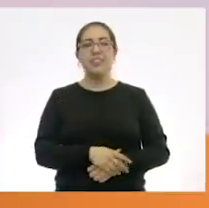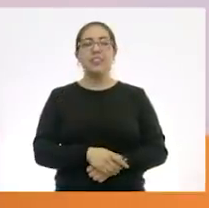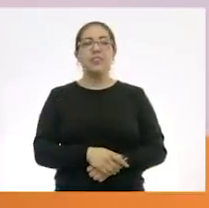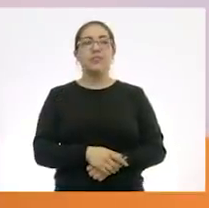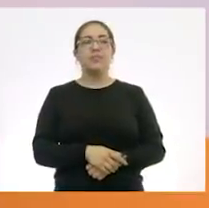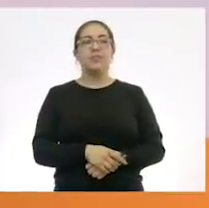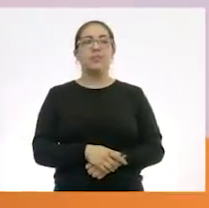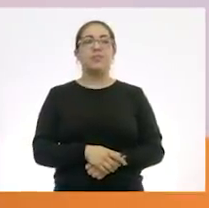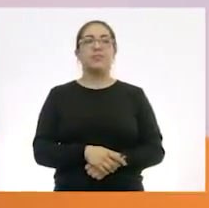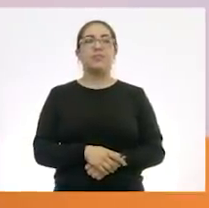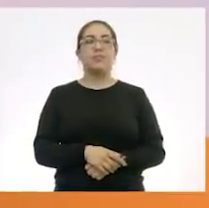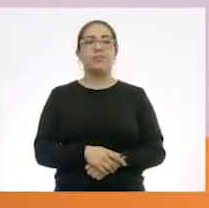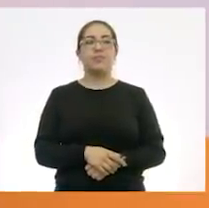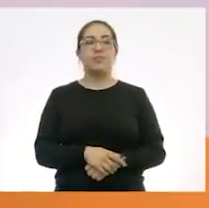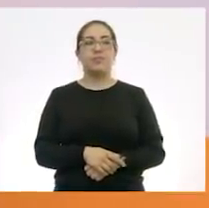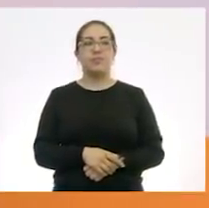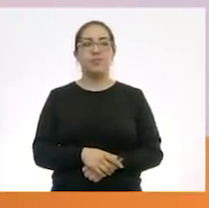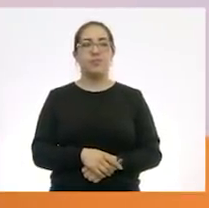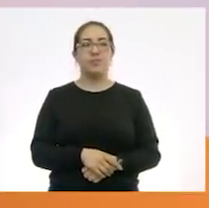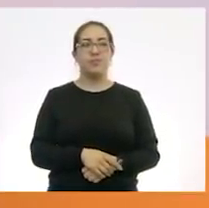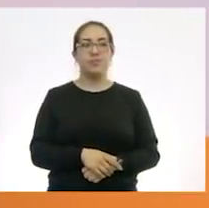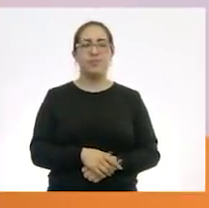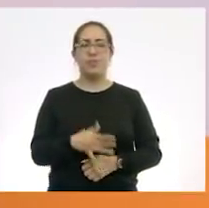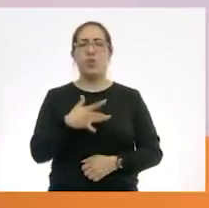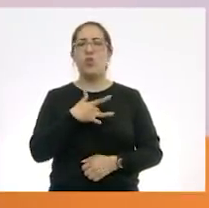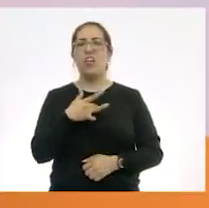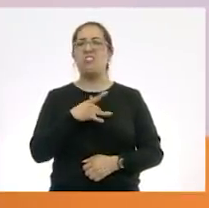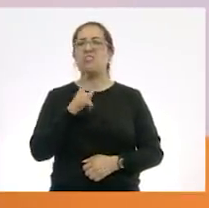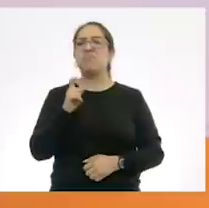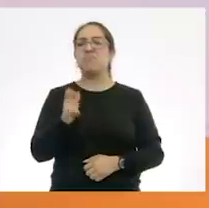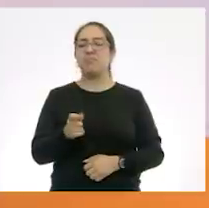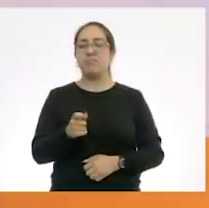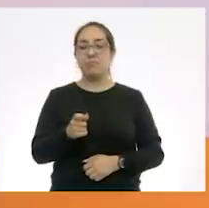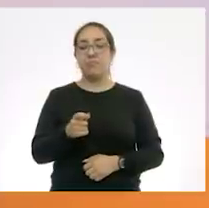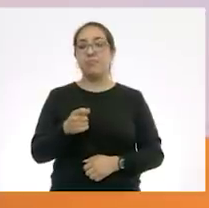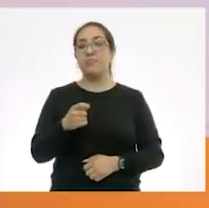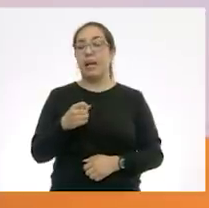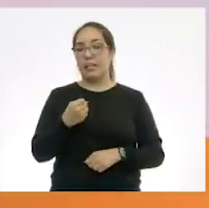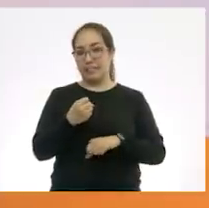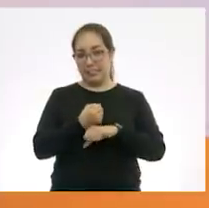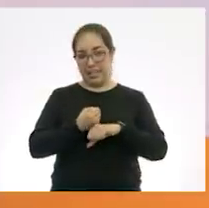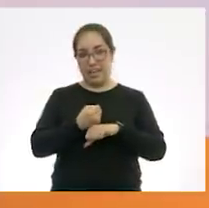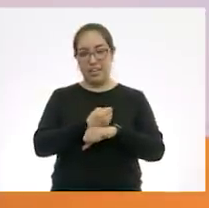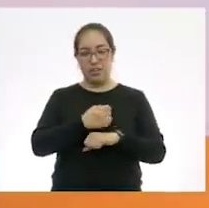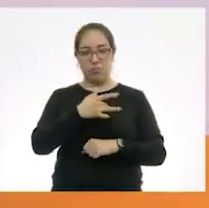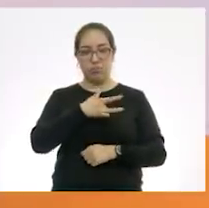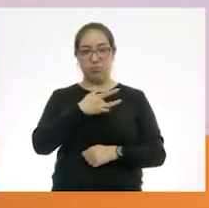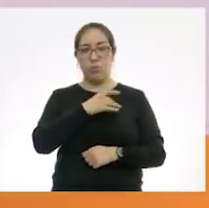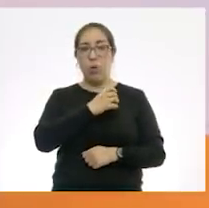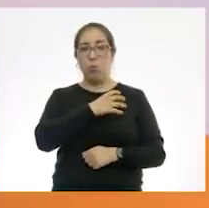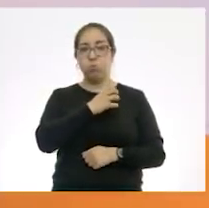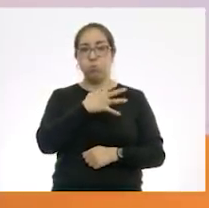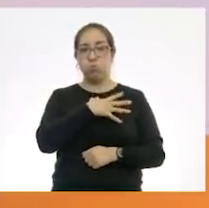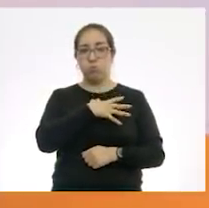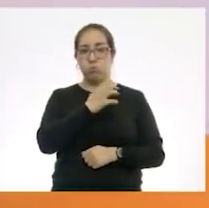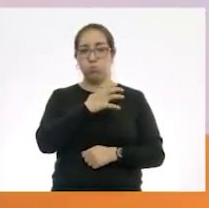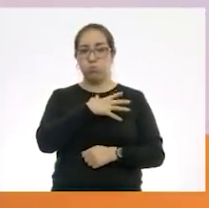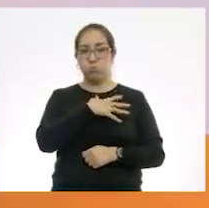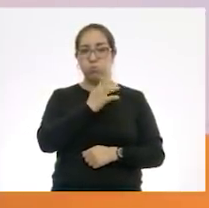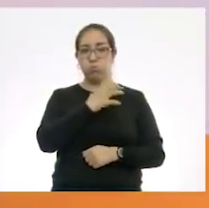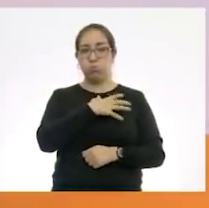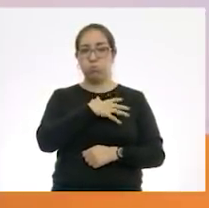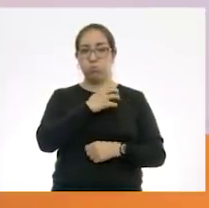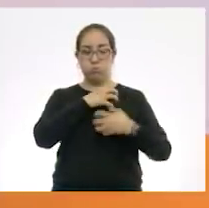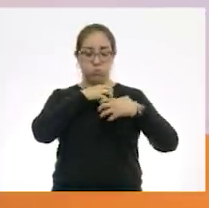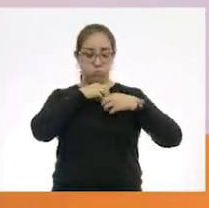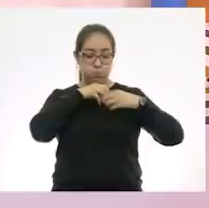Recordemos que la función del corazón, ¿cuál es? Es bombear la sangre para que se irrigue y llegue a todo el